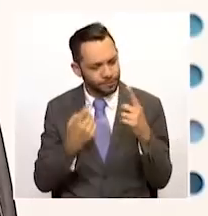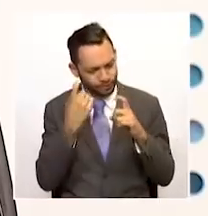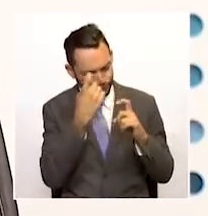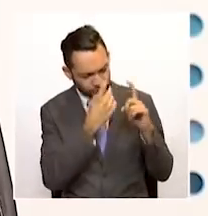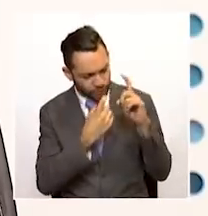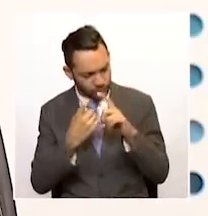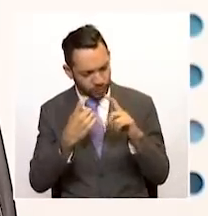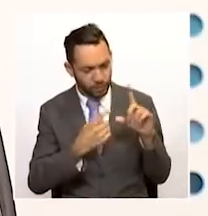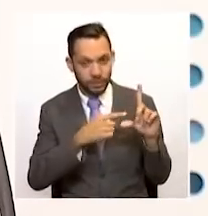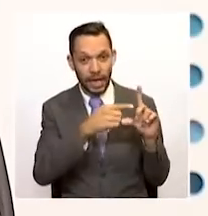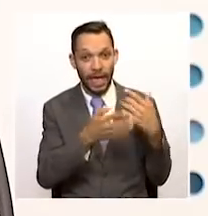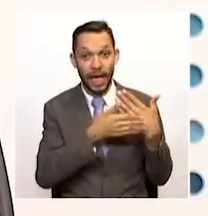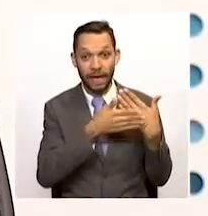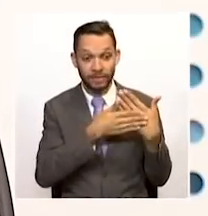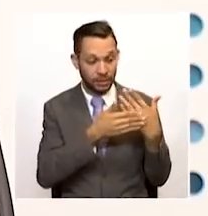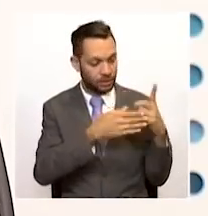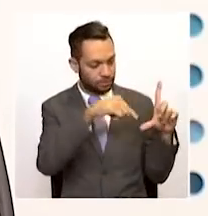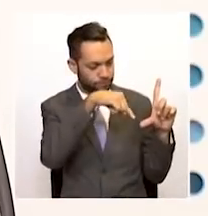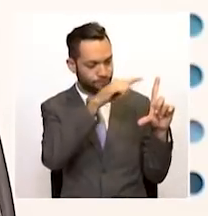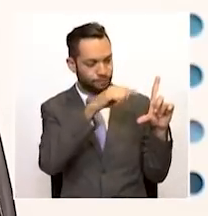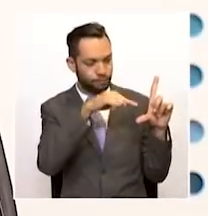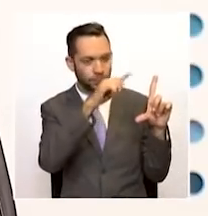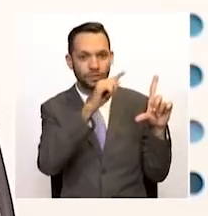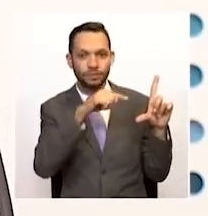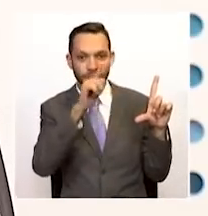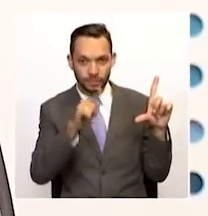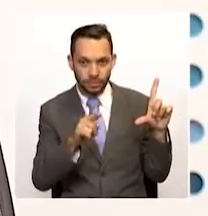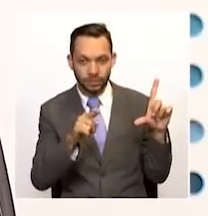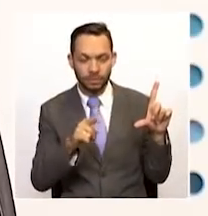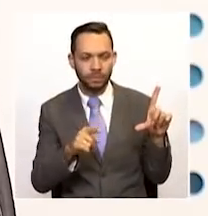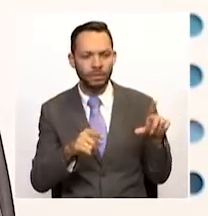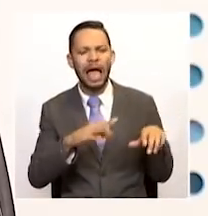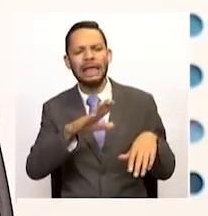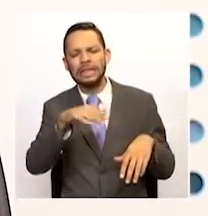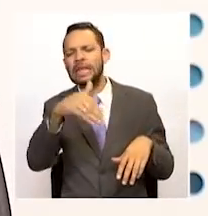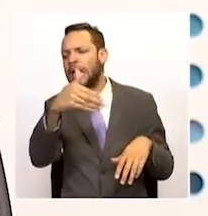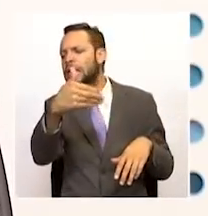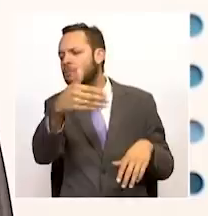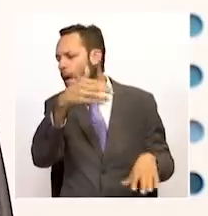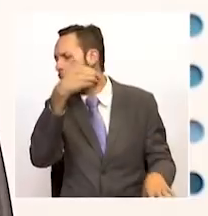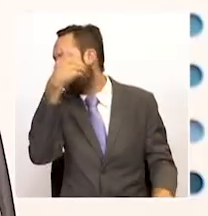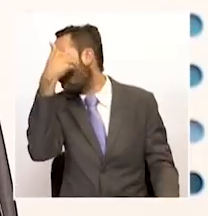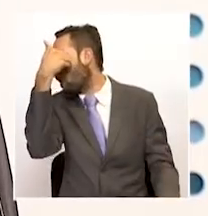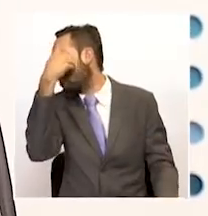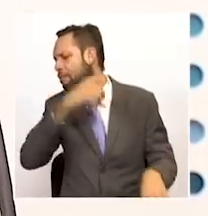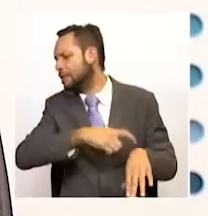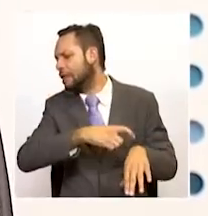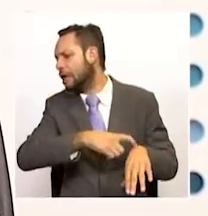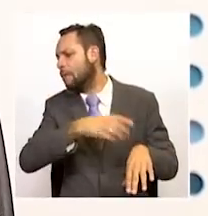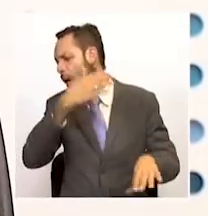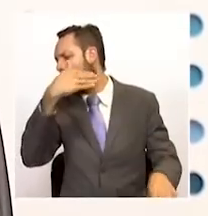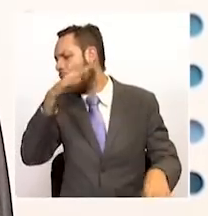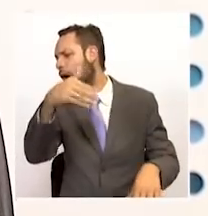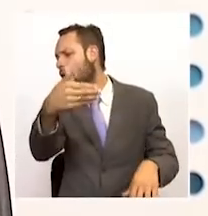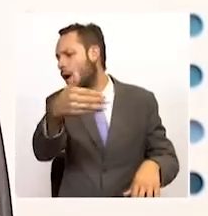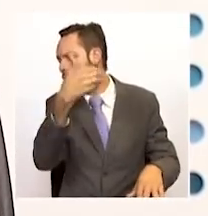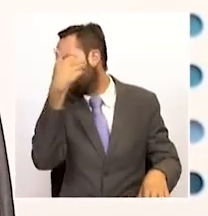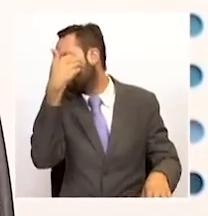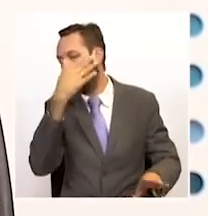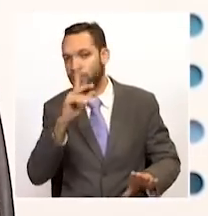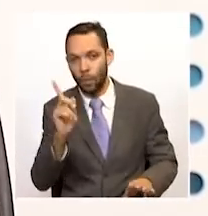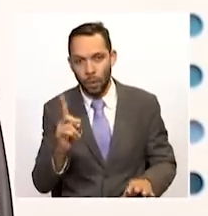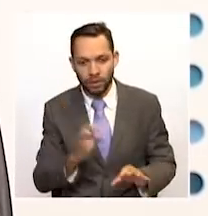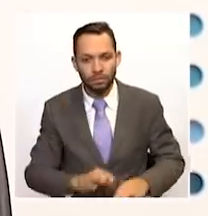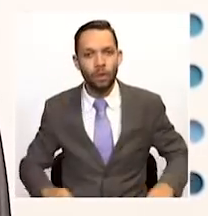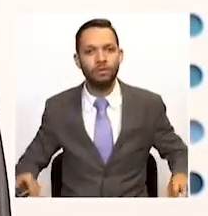podemos escatimar el tiempo ni estas enfermedades a las cuales nos podemos ver abocados sabiendo que el